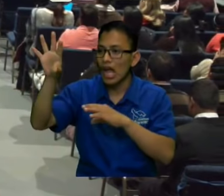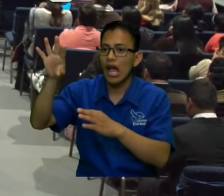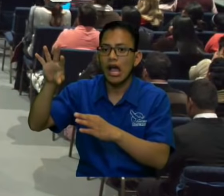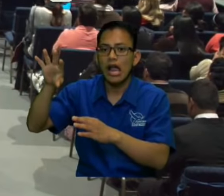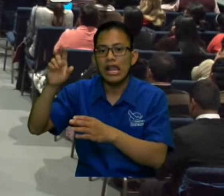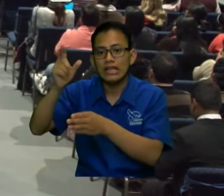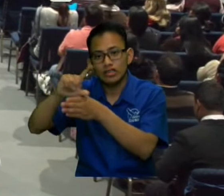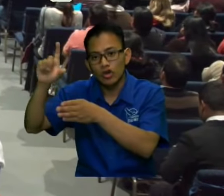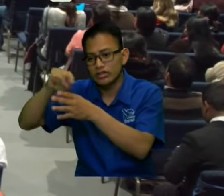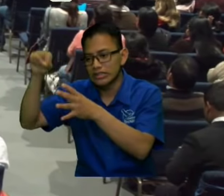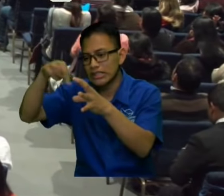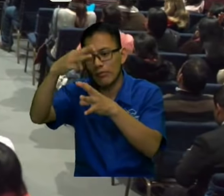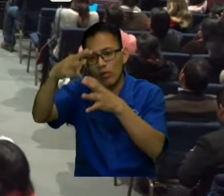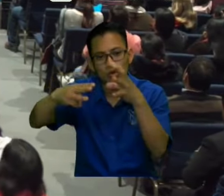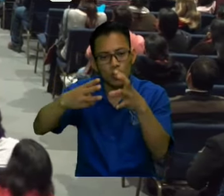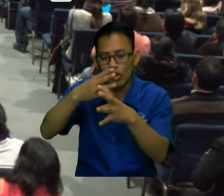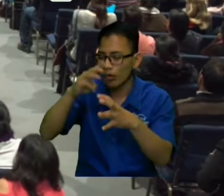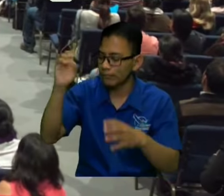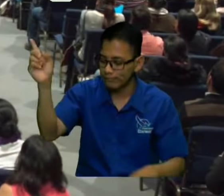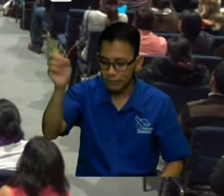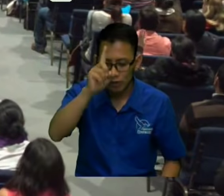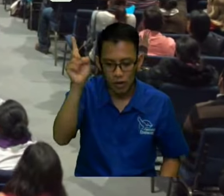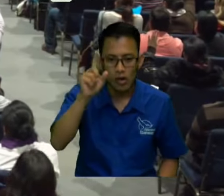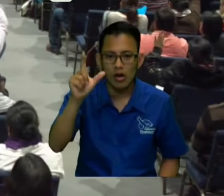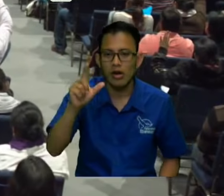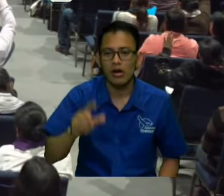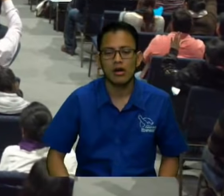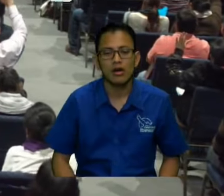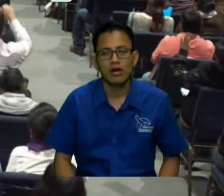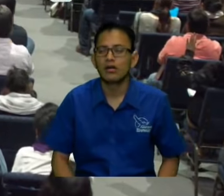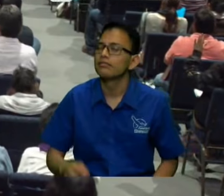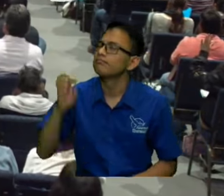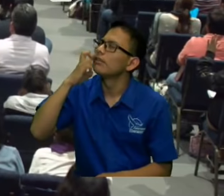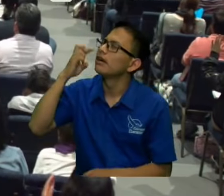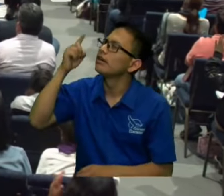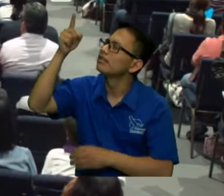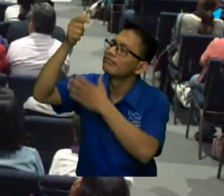Padre, ayúdanos a no conformarnos a este mundo, por favor, Padre.